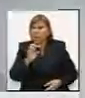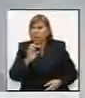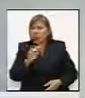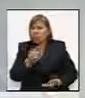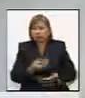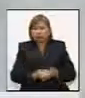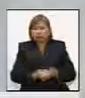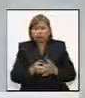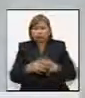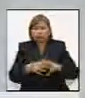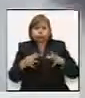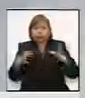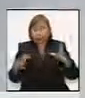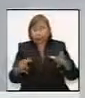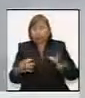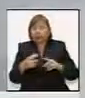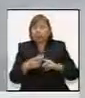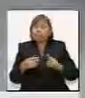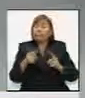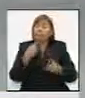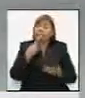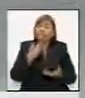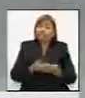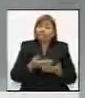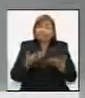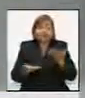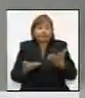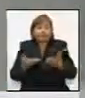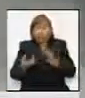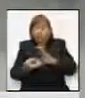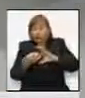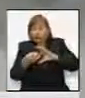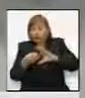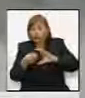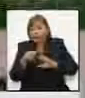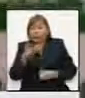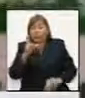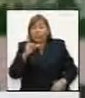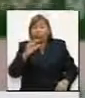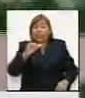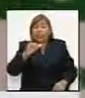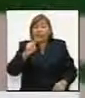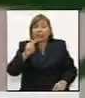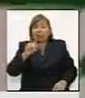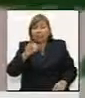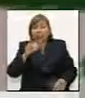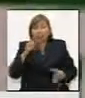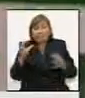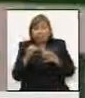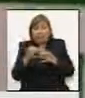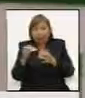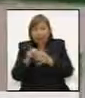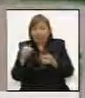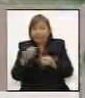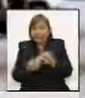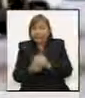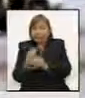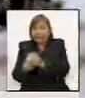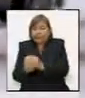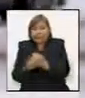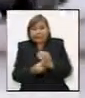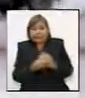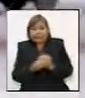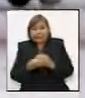aproximadamente en la tonelada. Cabe resaltar que actualmente se exporta carbonato de litio, que tiene la potencialidad de almacenar energía para plantas y